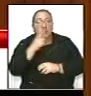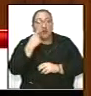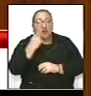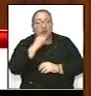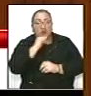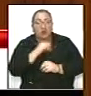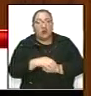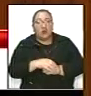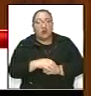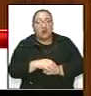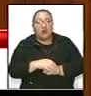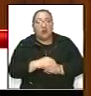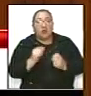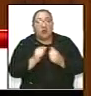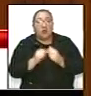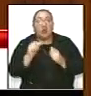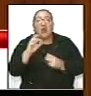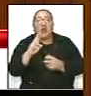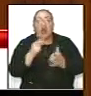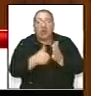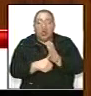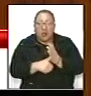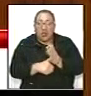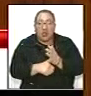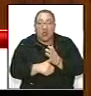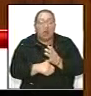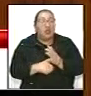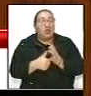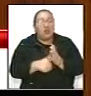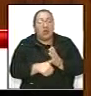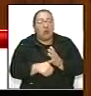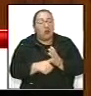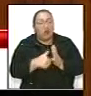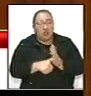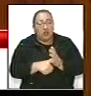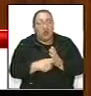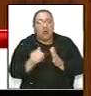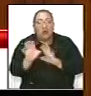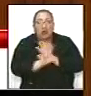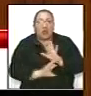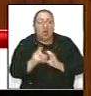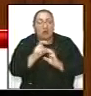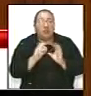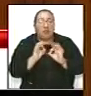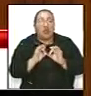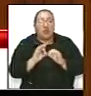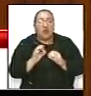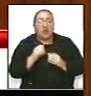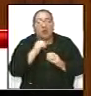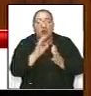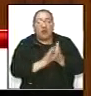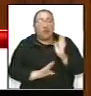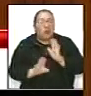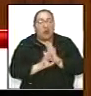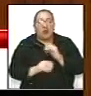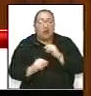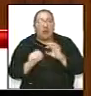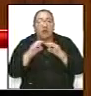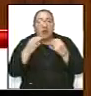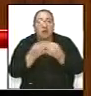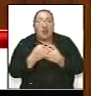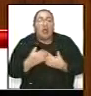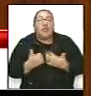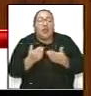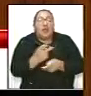adolescentes al DNI, de proteger a este segmento de la población en riesgo o desprotección familiar y